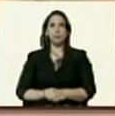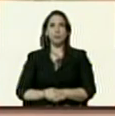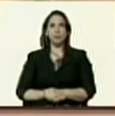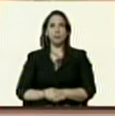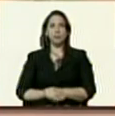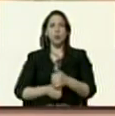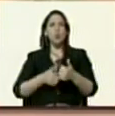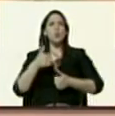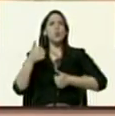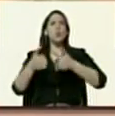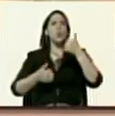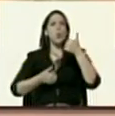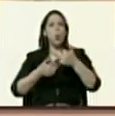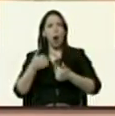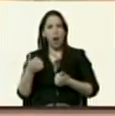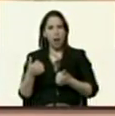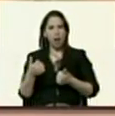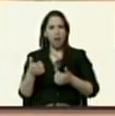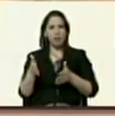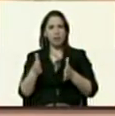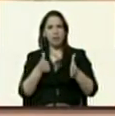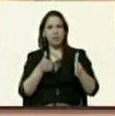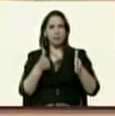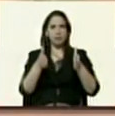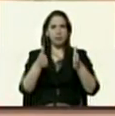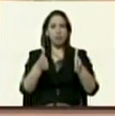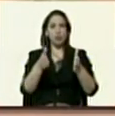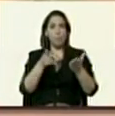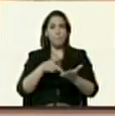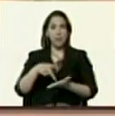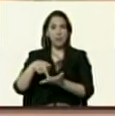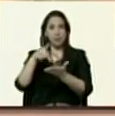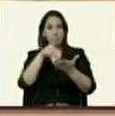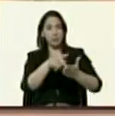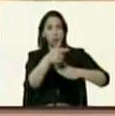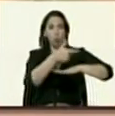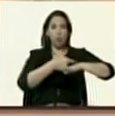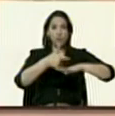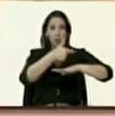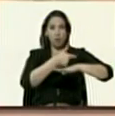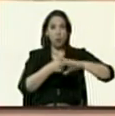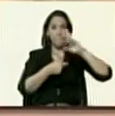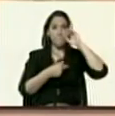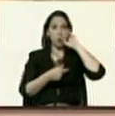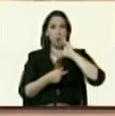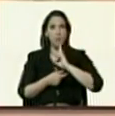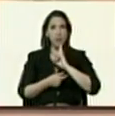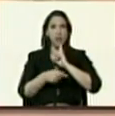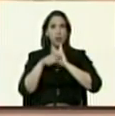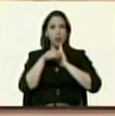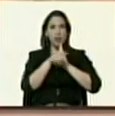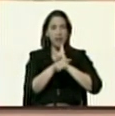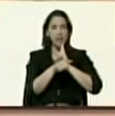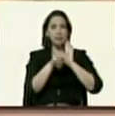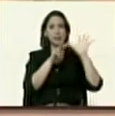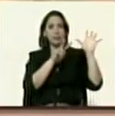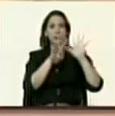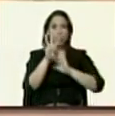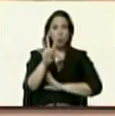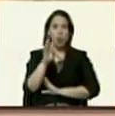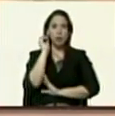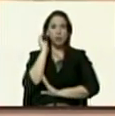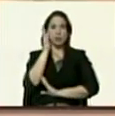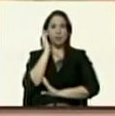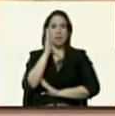¿cuál fue el destino de la participación del gobierno bolivariano en estas 74 Asamblea General de